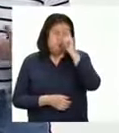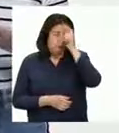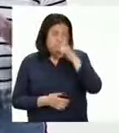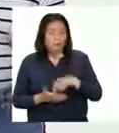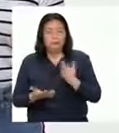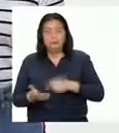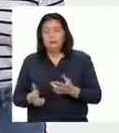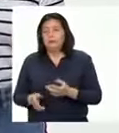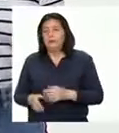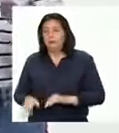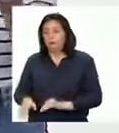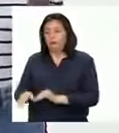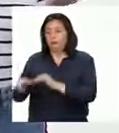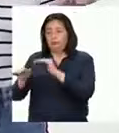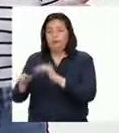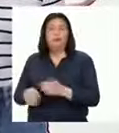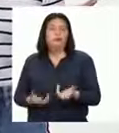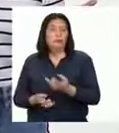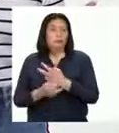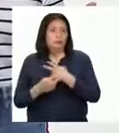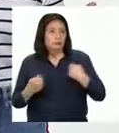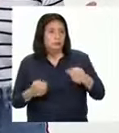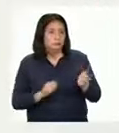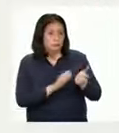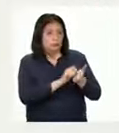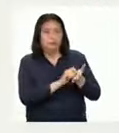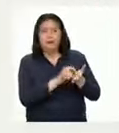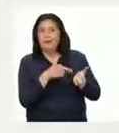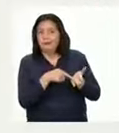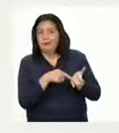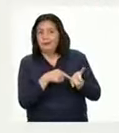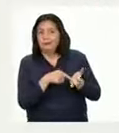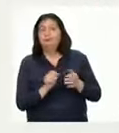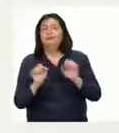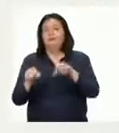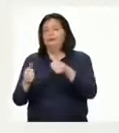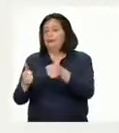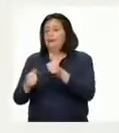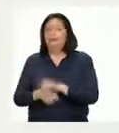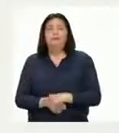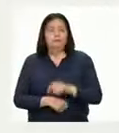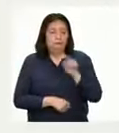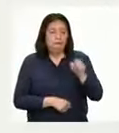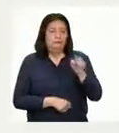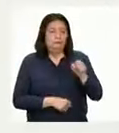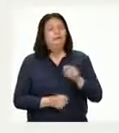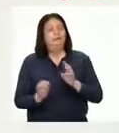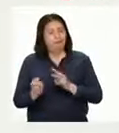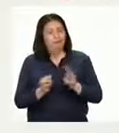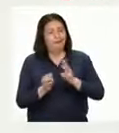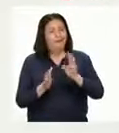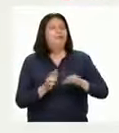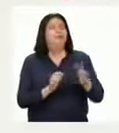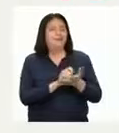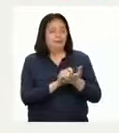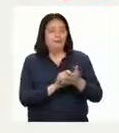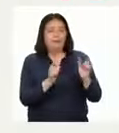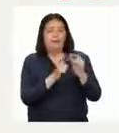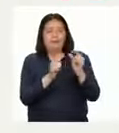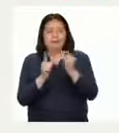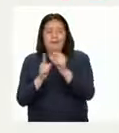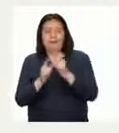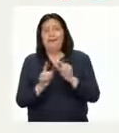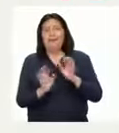pero se crió en Huancavelica, podría anotar algo así. Muy bien, esa es la estrategia de anotar las palabras